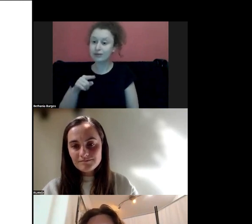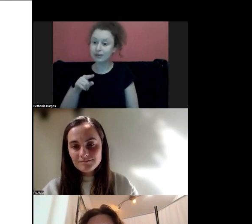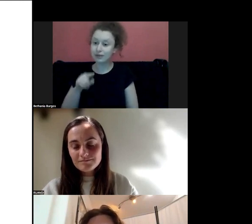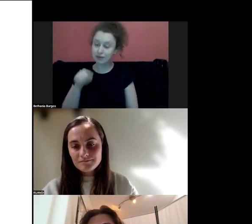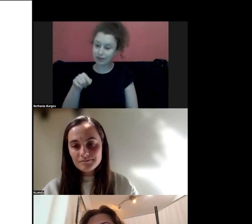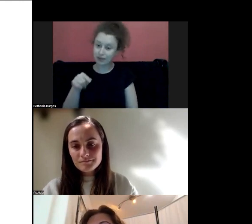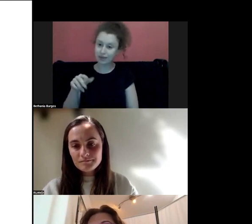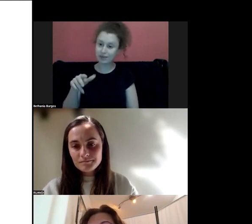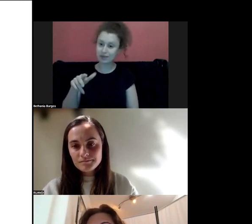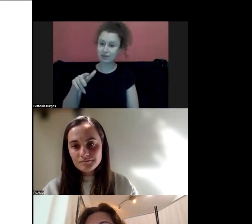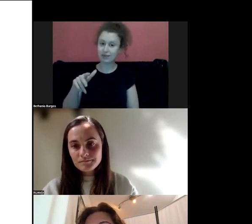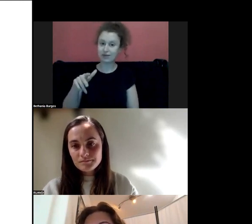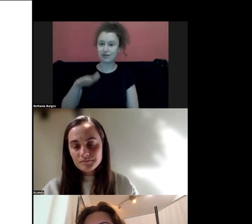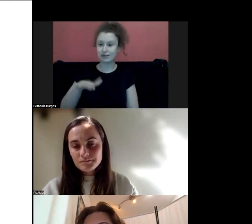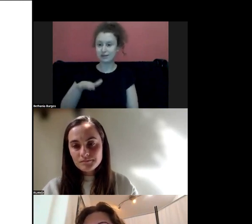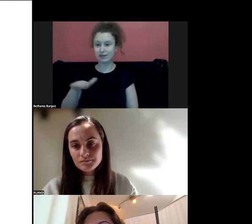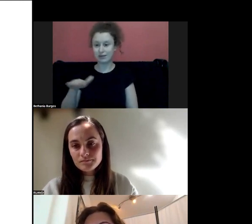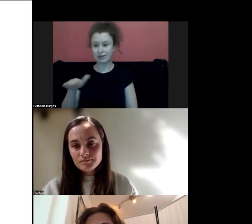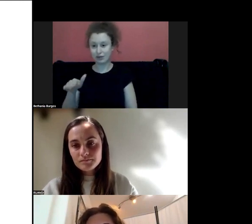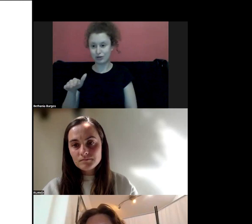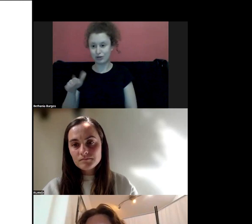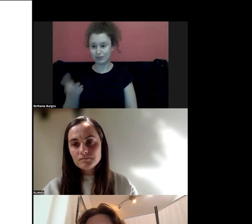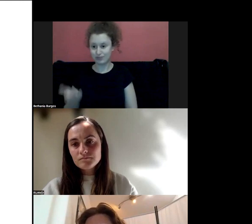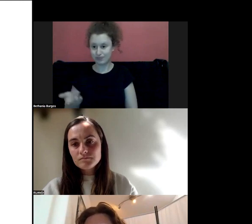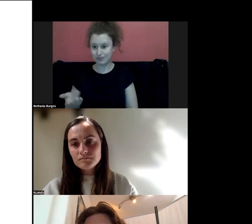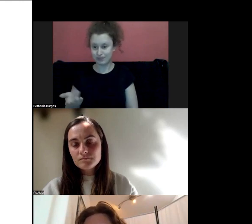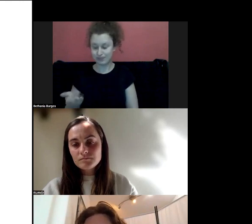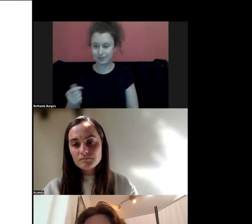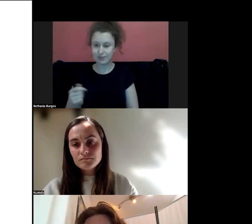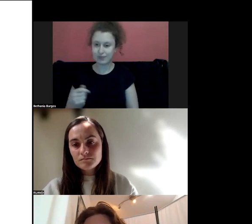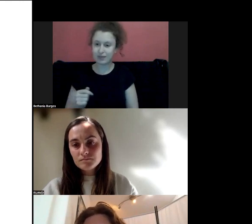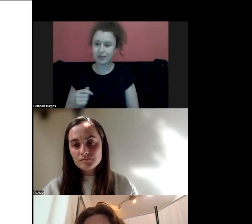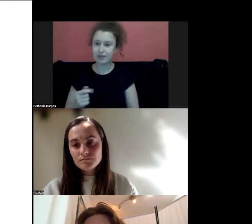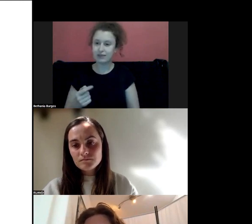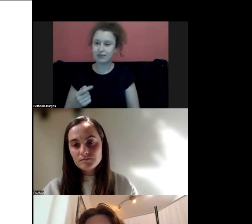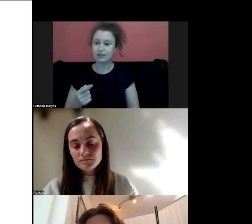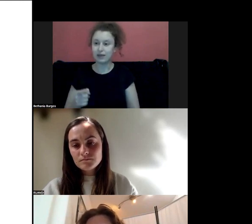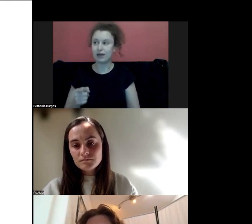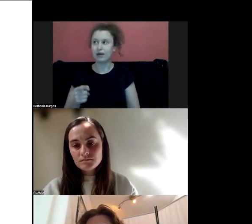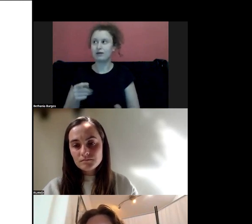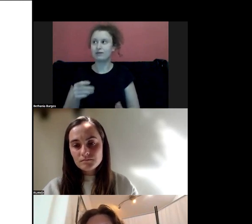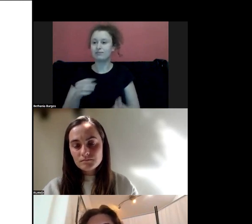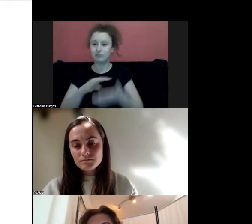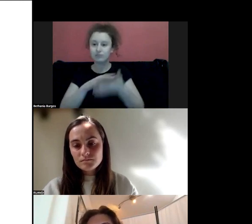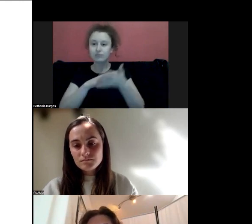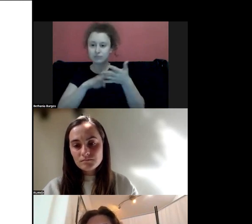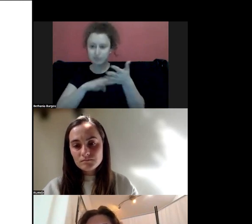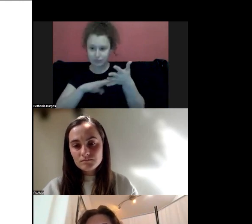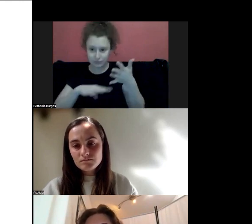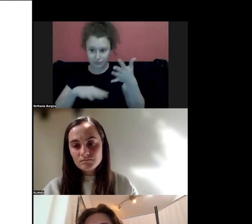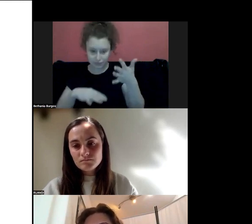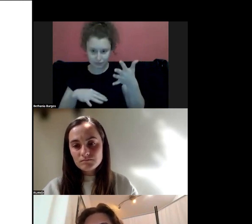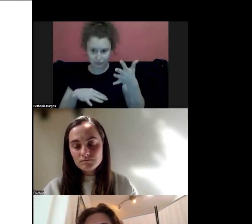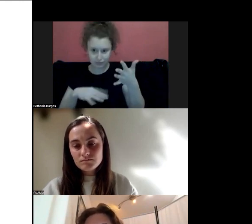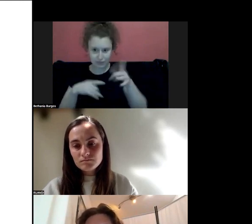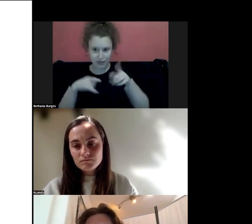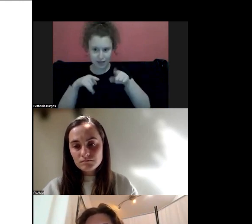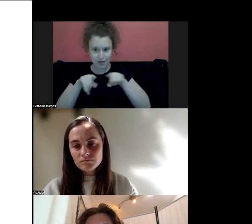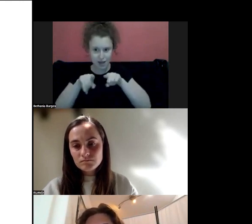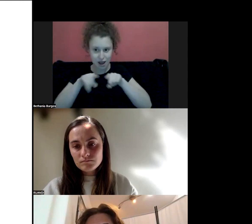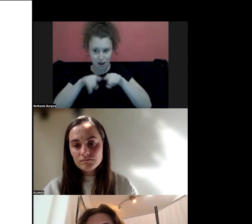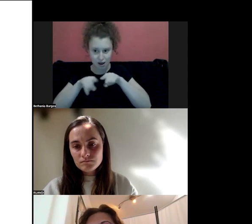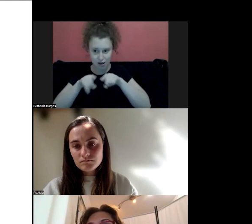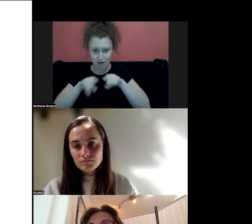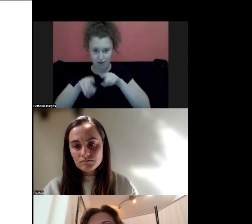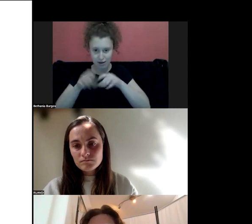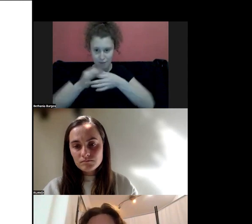tema. Está en todos los códigos deontológicos de todas las carreras profesionales. Pero ¿realmente alguien sabe lo que pone en el